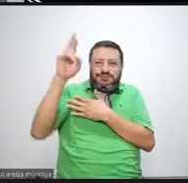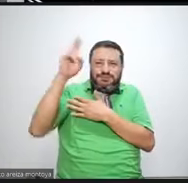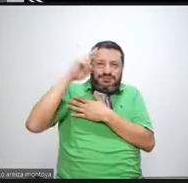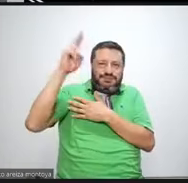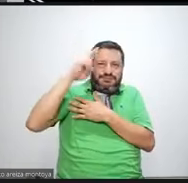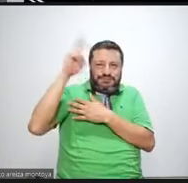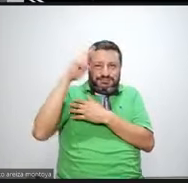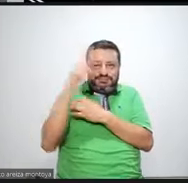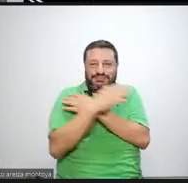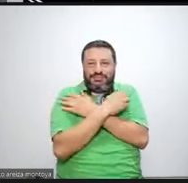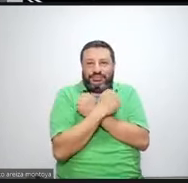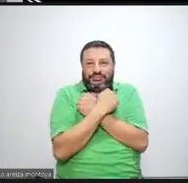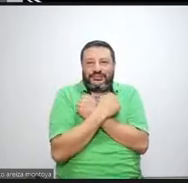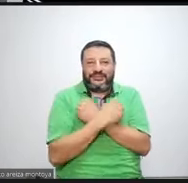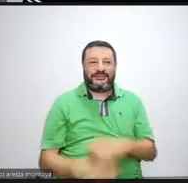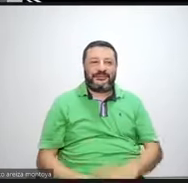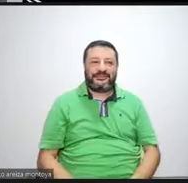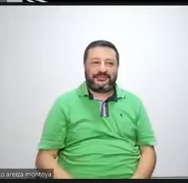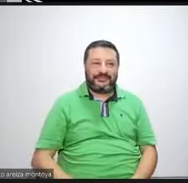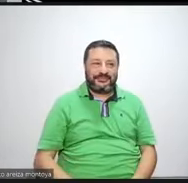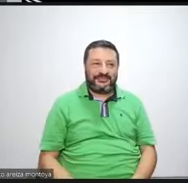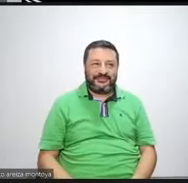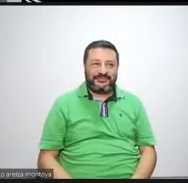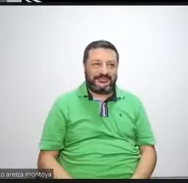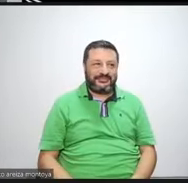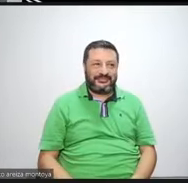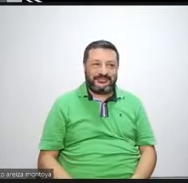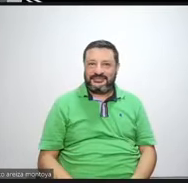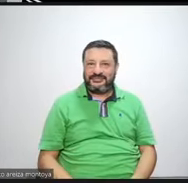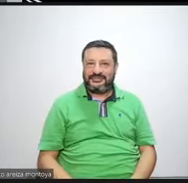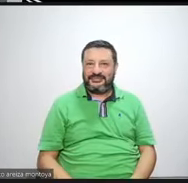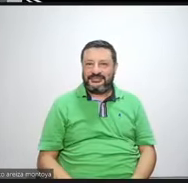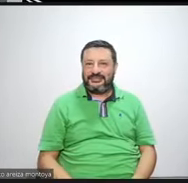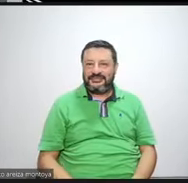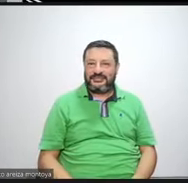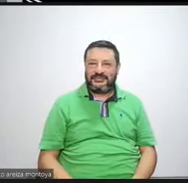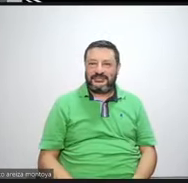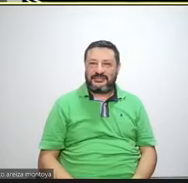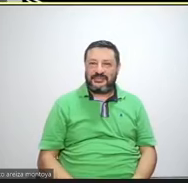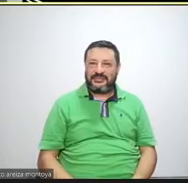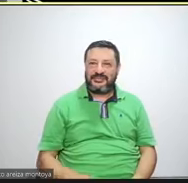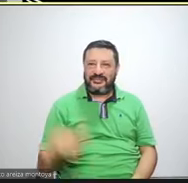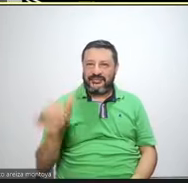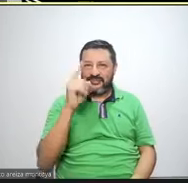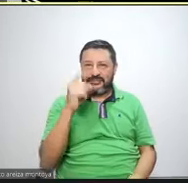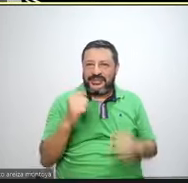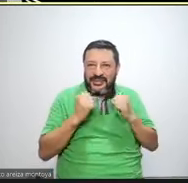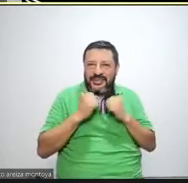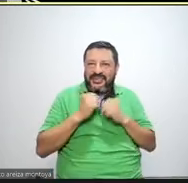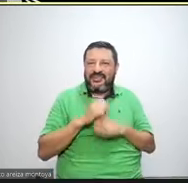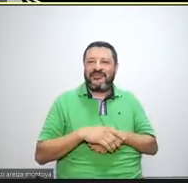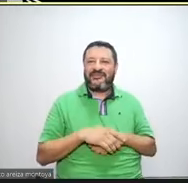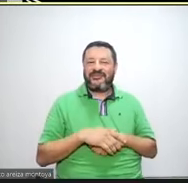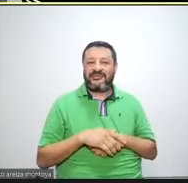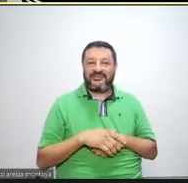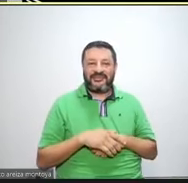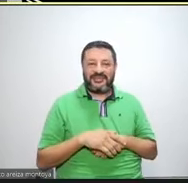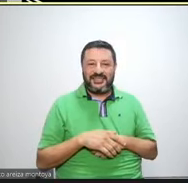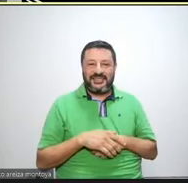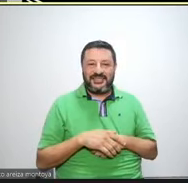una. Cierto, que bueno, no es parecida a la gimnasia para nada, pero es una de las que... Gina, pero venga, perdón, la